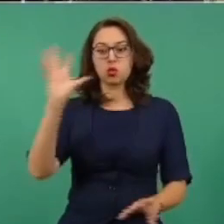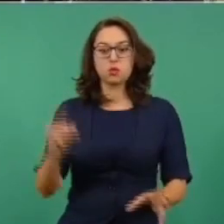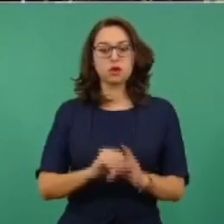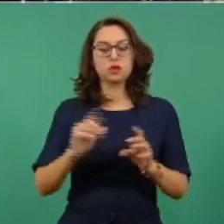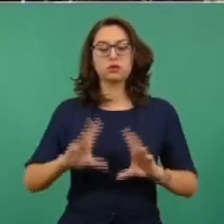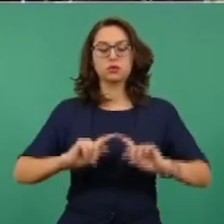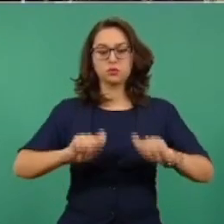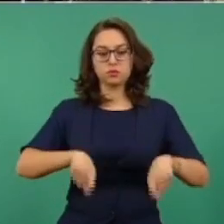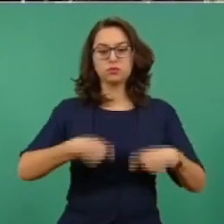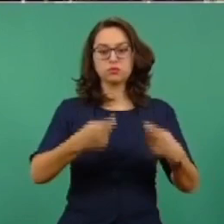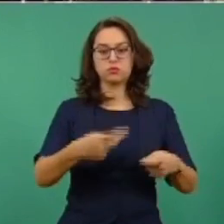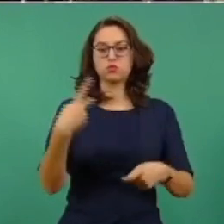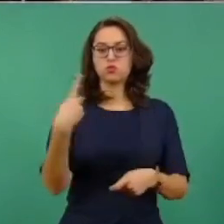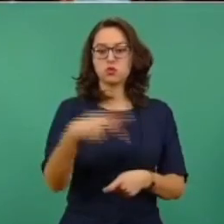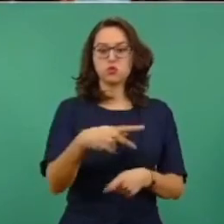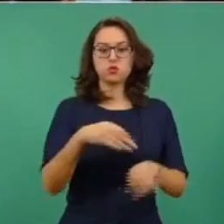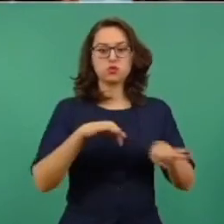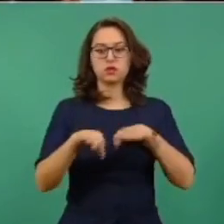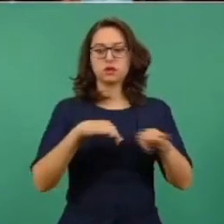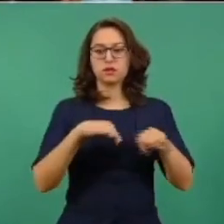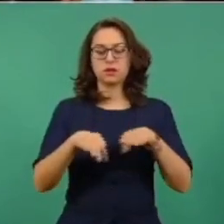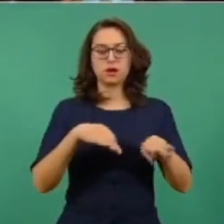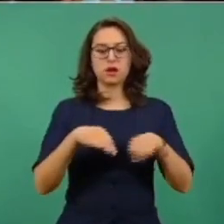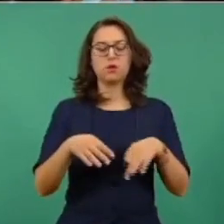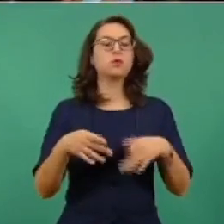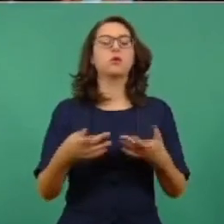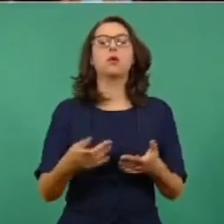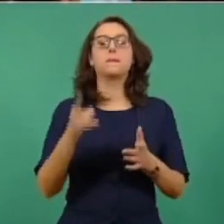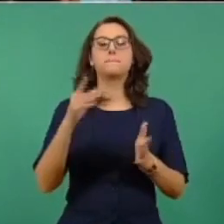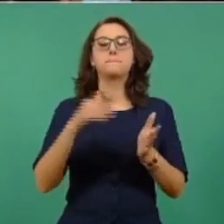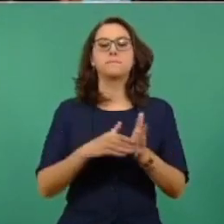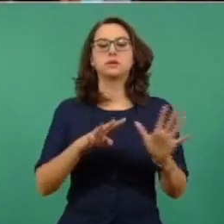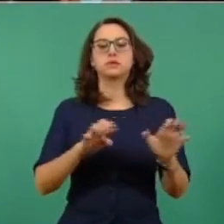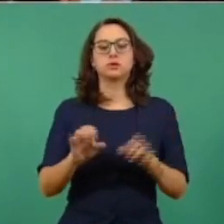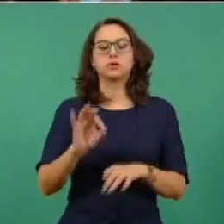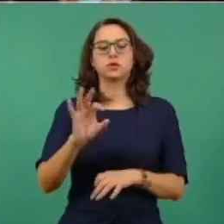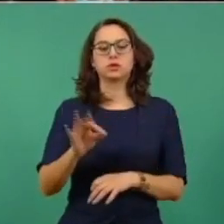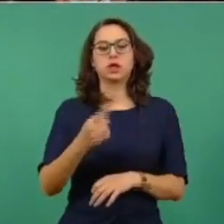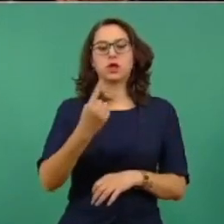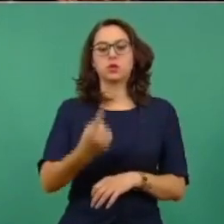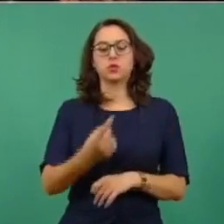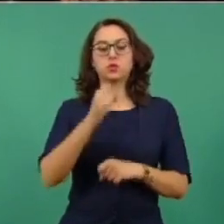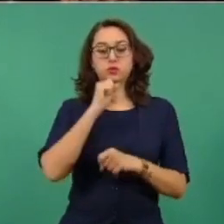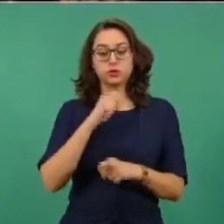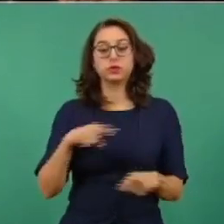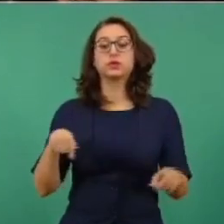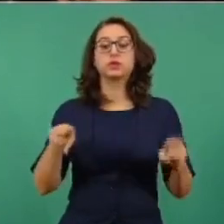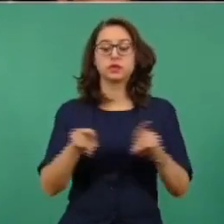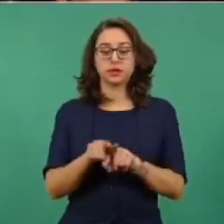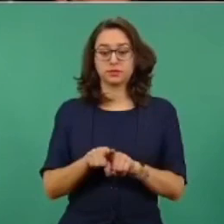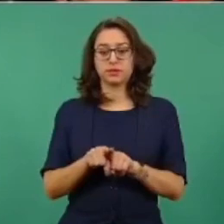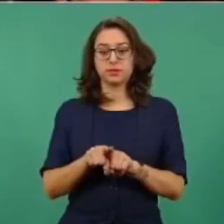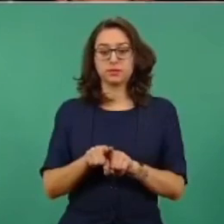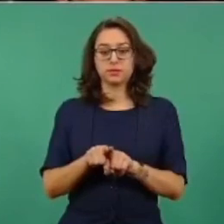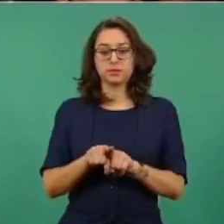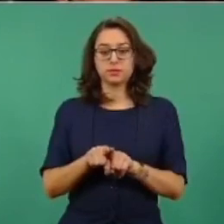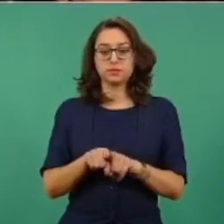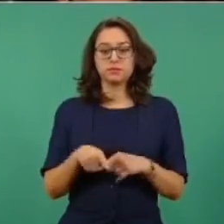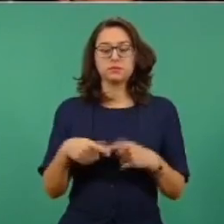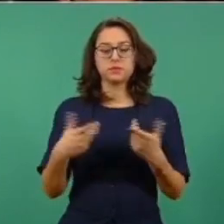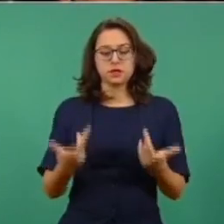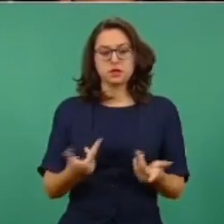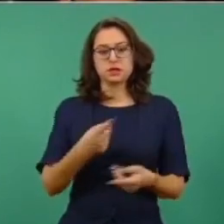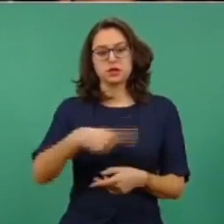despojados a los trabajadores portuarios de 1991, así como la reposición de su